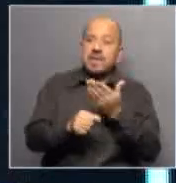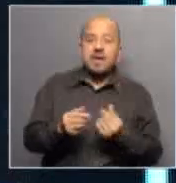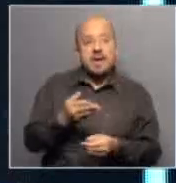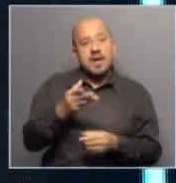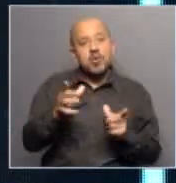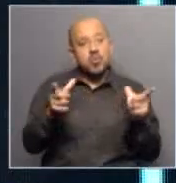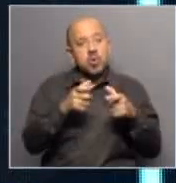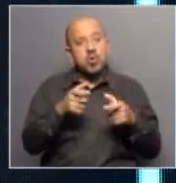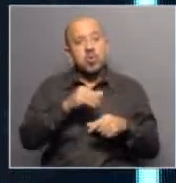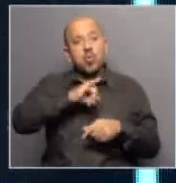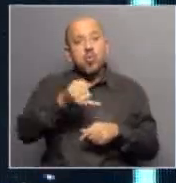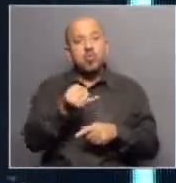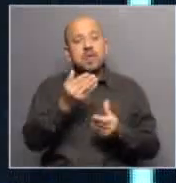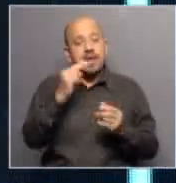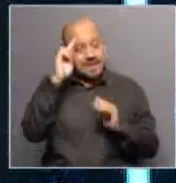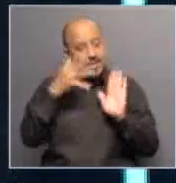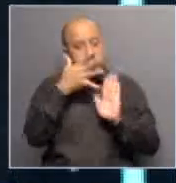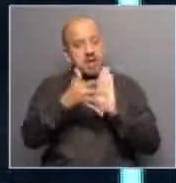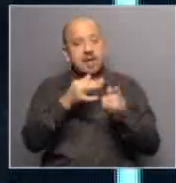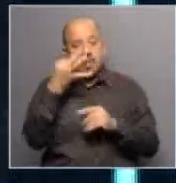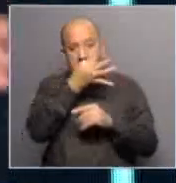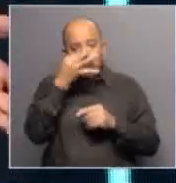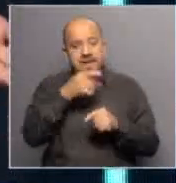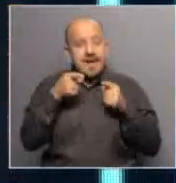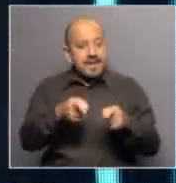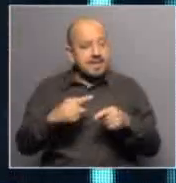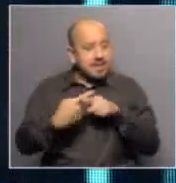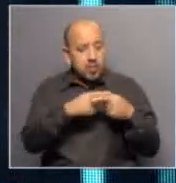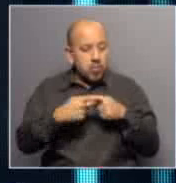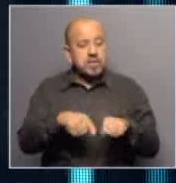de su subsecretario, y ahí se discuta y se debata